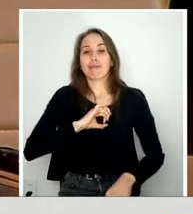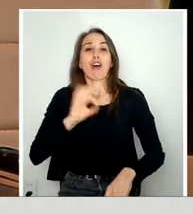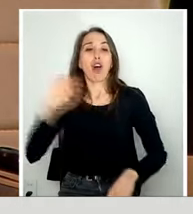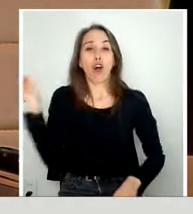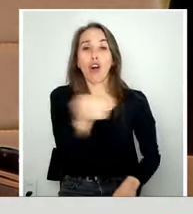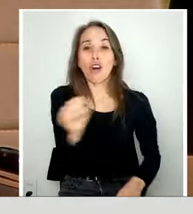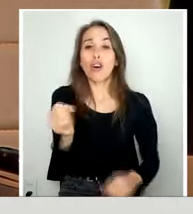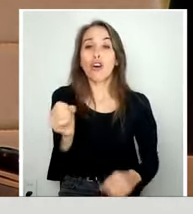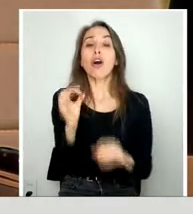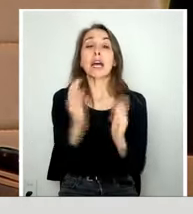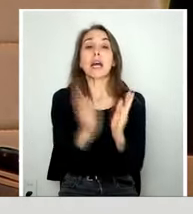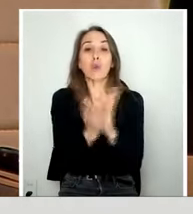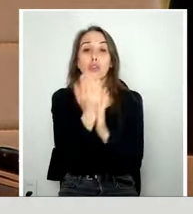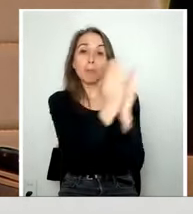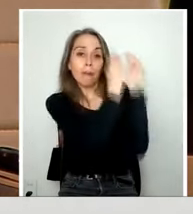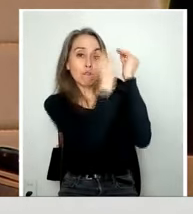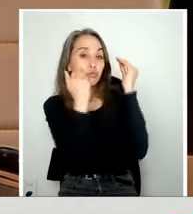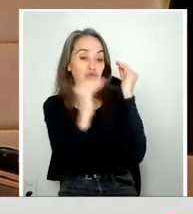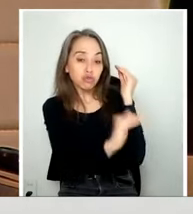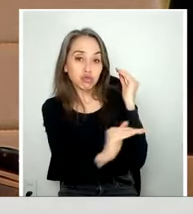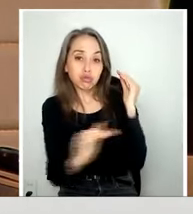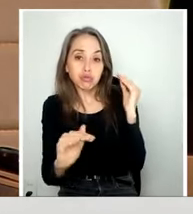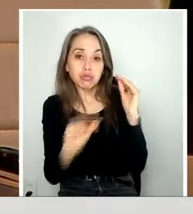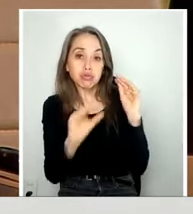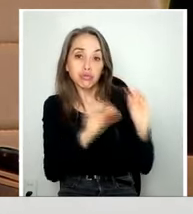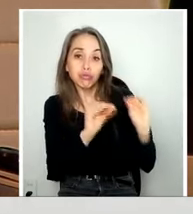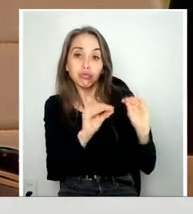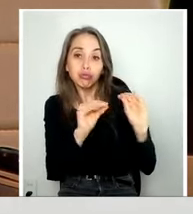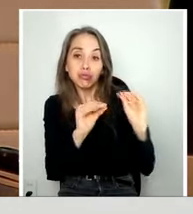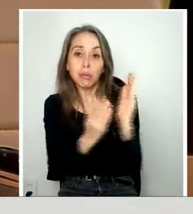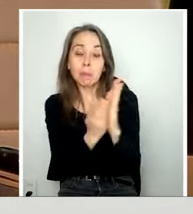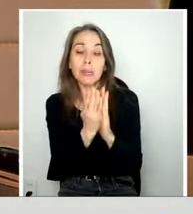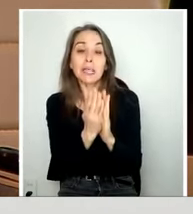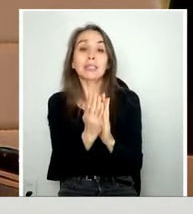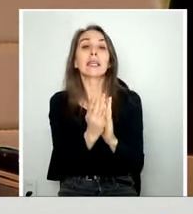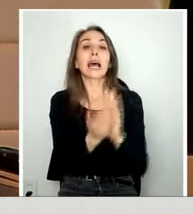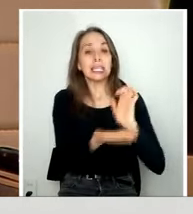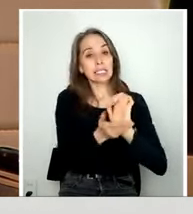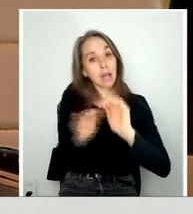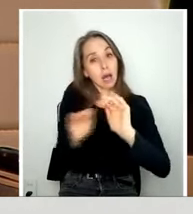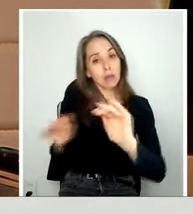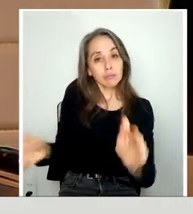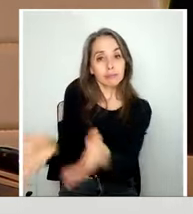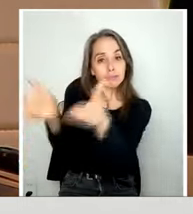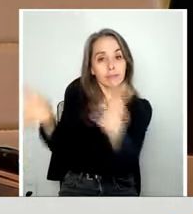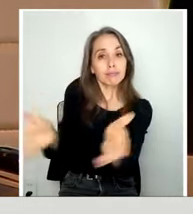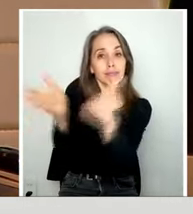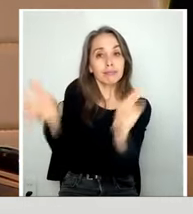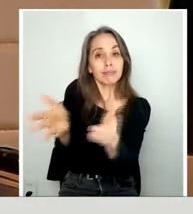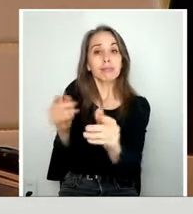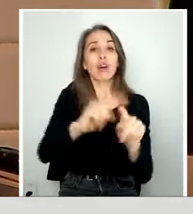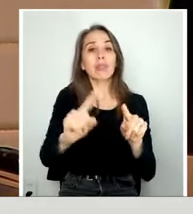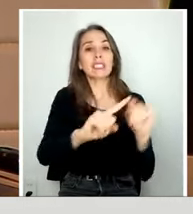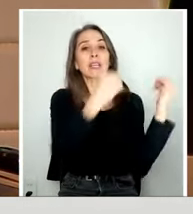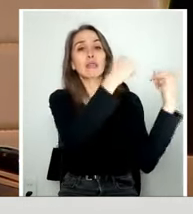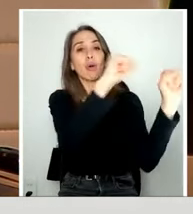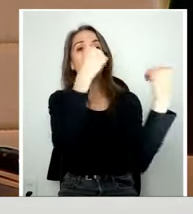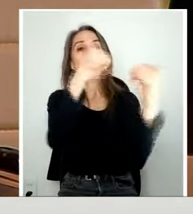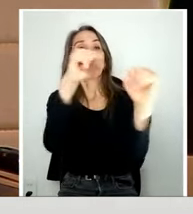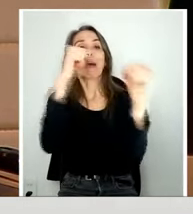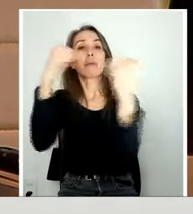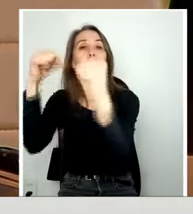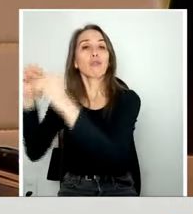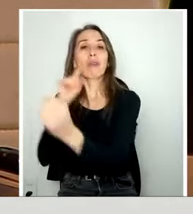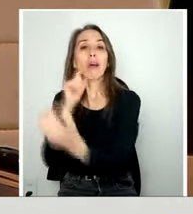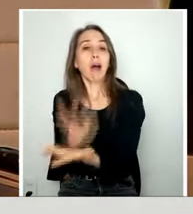formación poder empujar poder fomentar las distintas disciplinas deportivas que